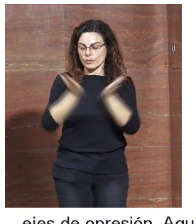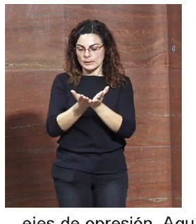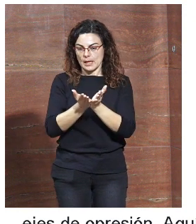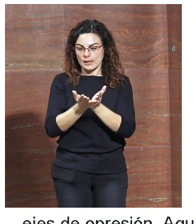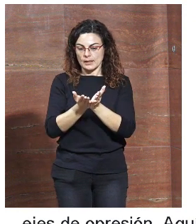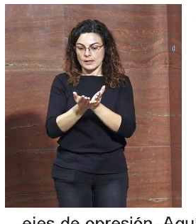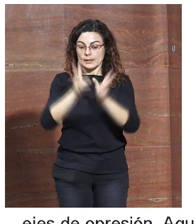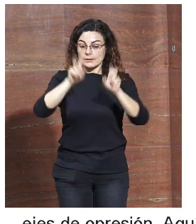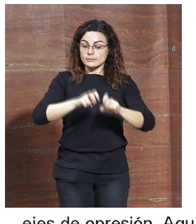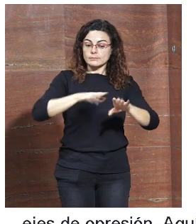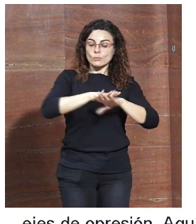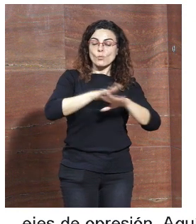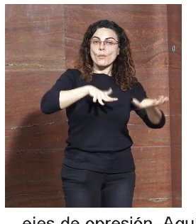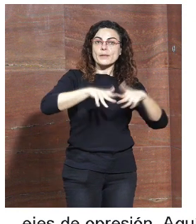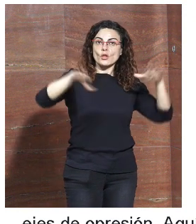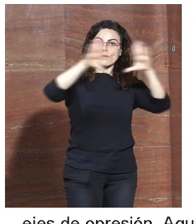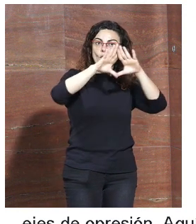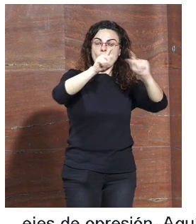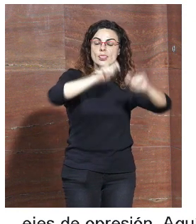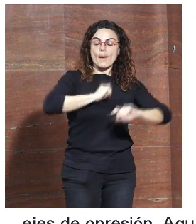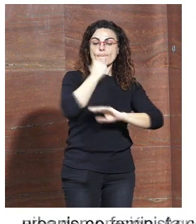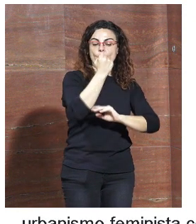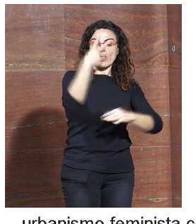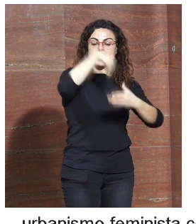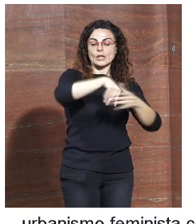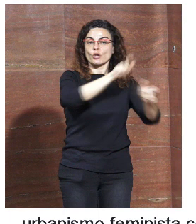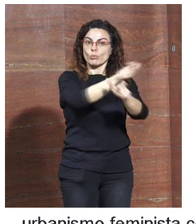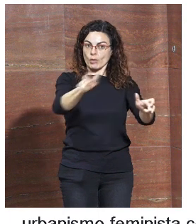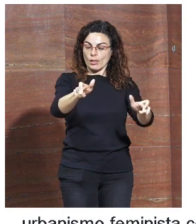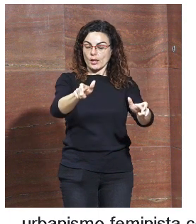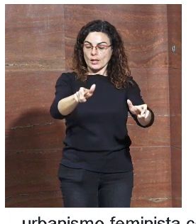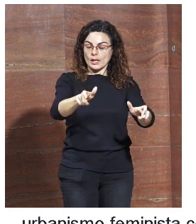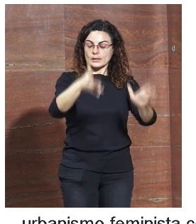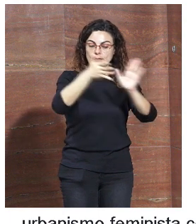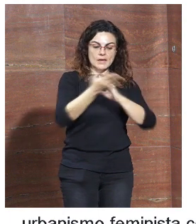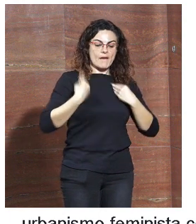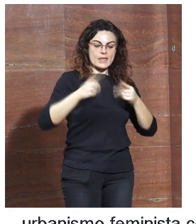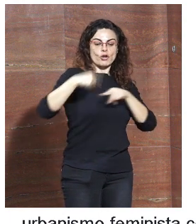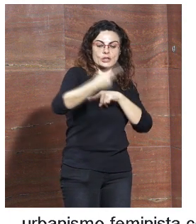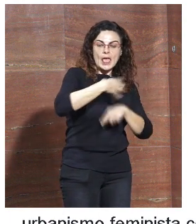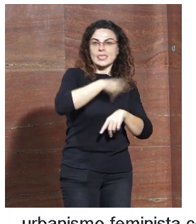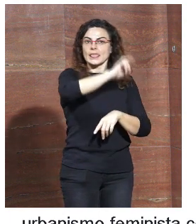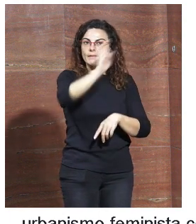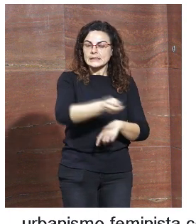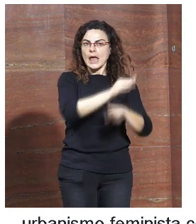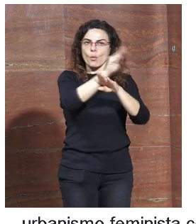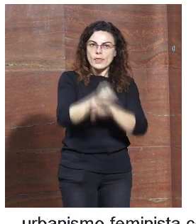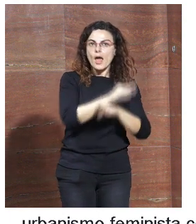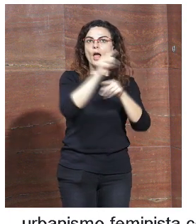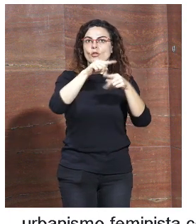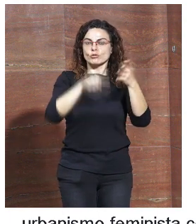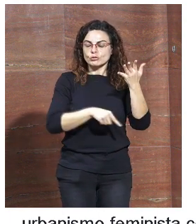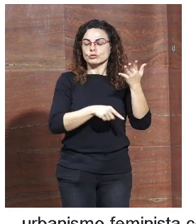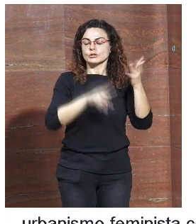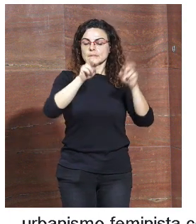feminista nos hablaba de poner en el centro de las ciudades la ciudadanía, las personas, sus vidas cotidianas, la diversidad, los cuidados, ¿no? Habla de espacios